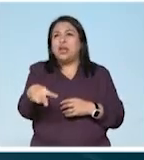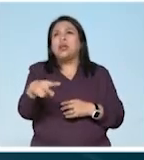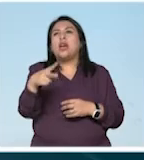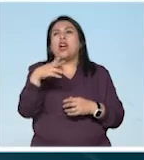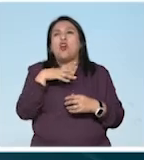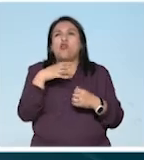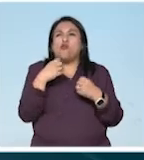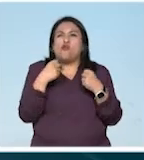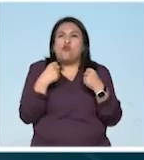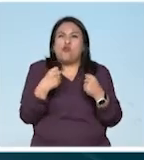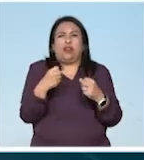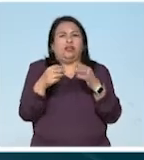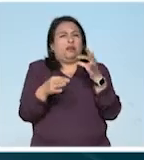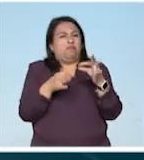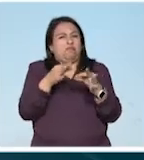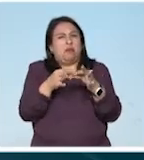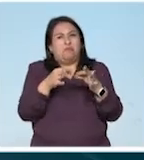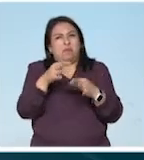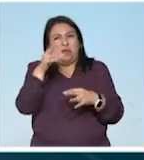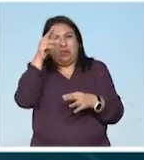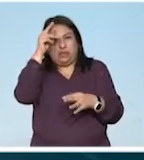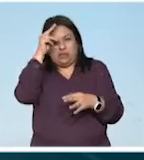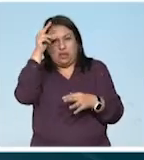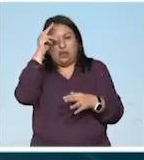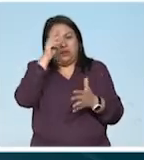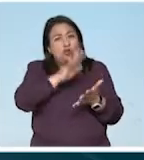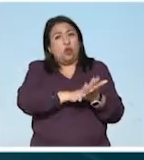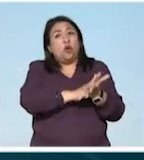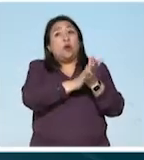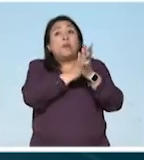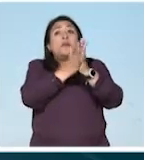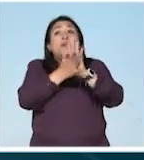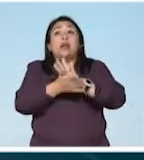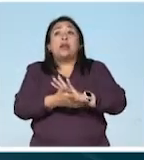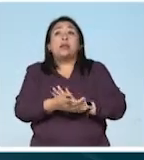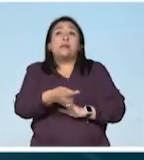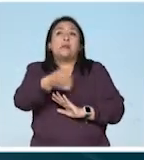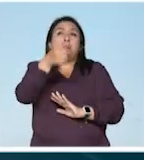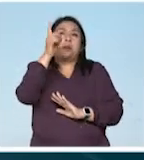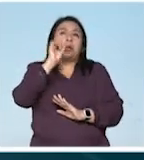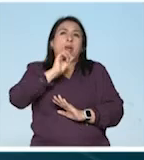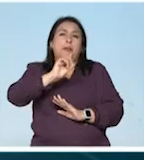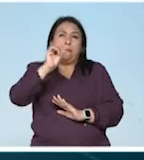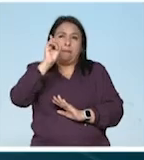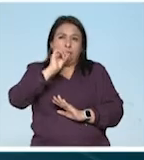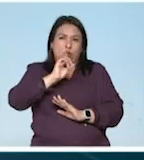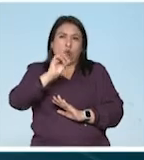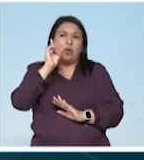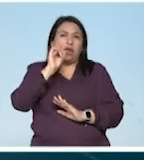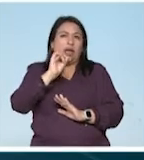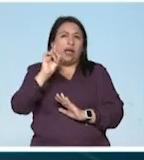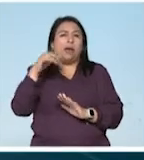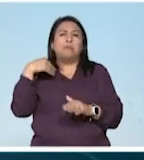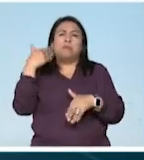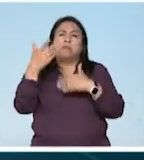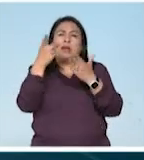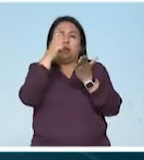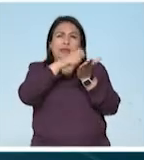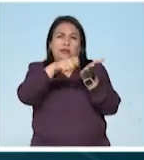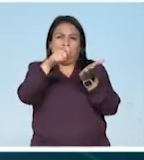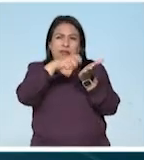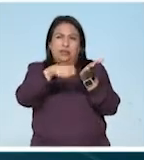un vigor y precisión intelectual se convirtió en una de las primeras mujeres que, a través de la